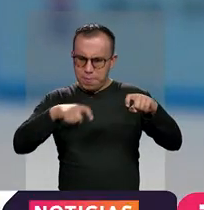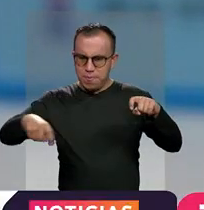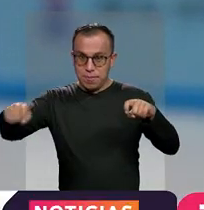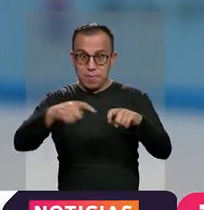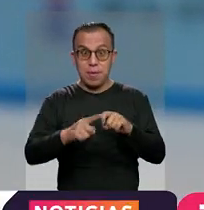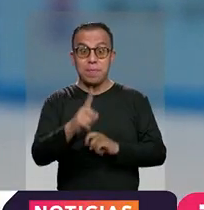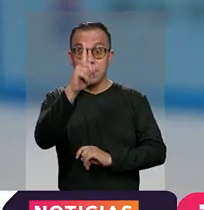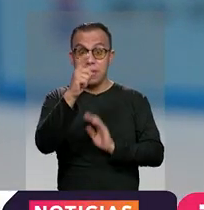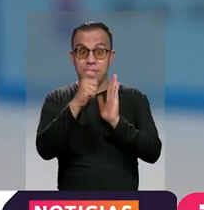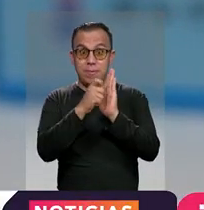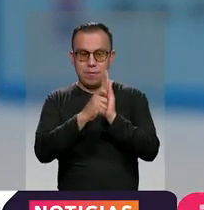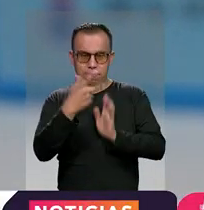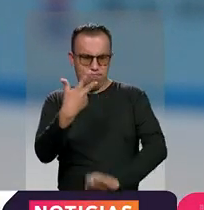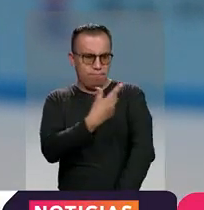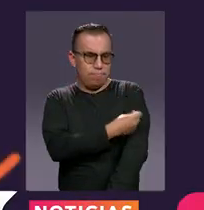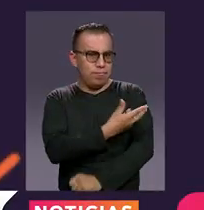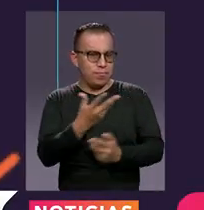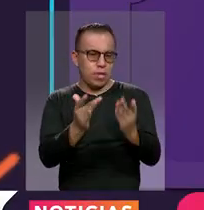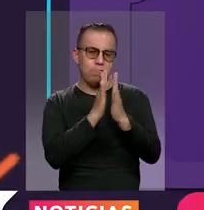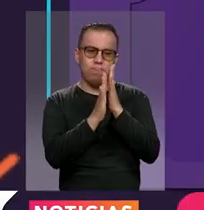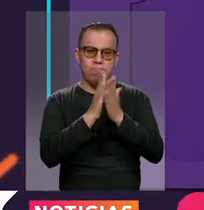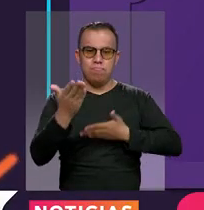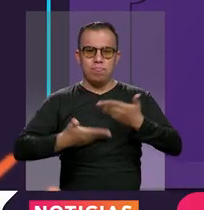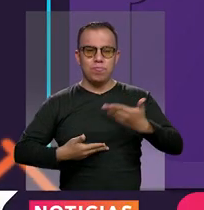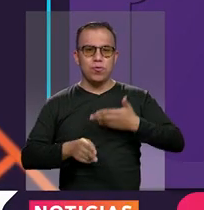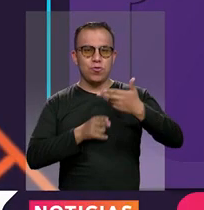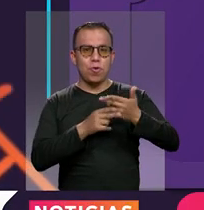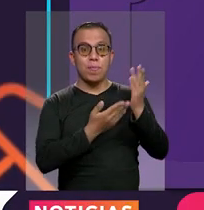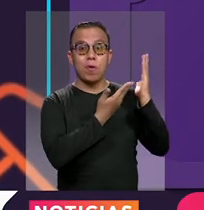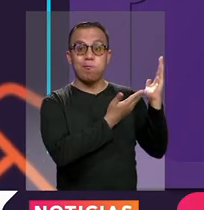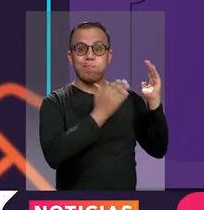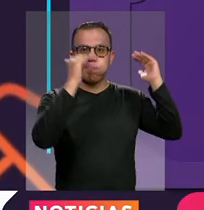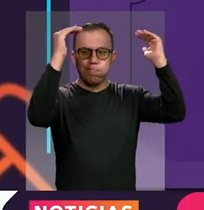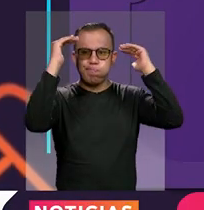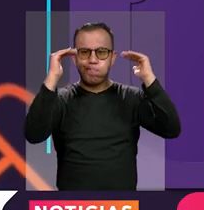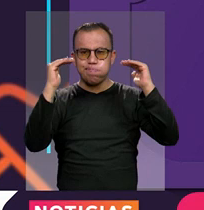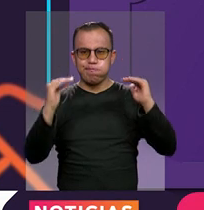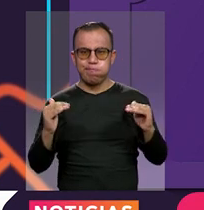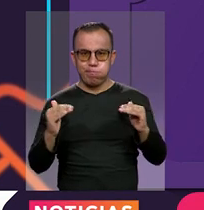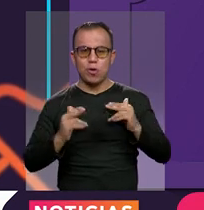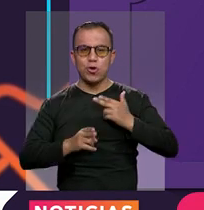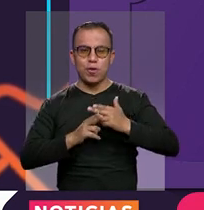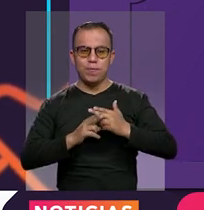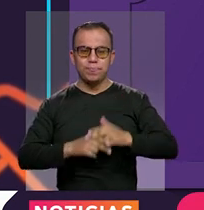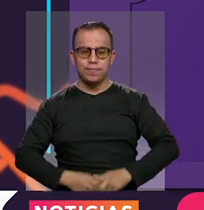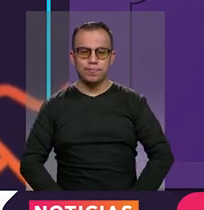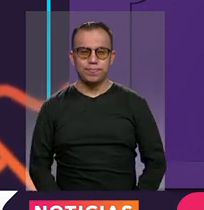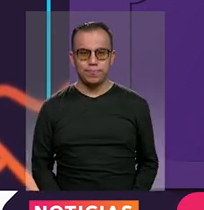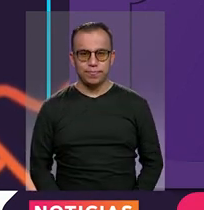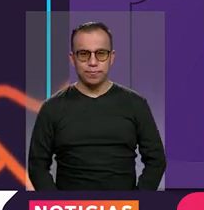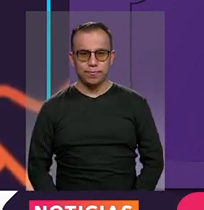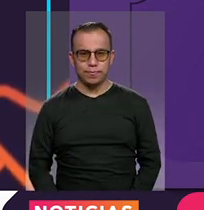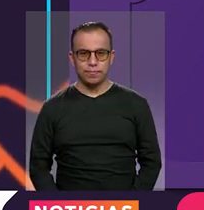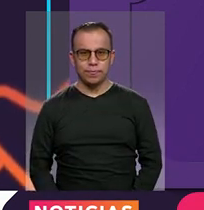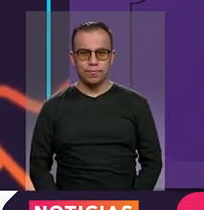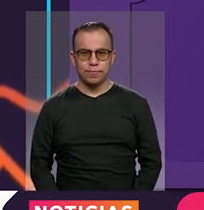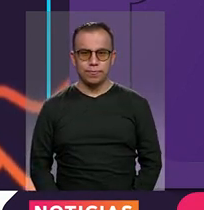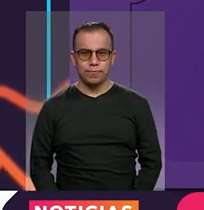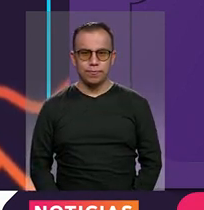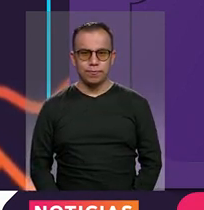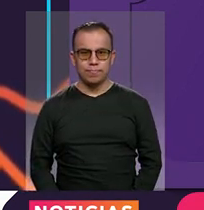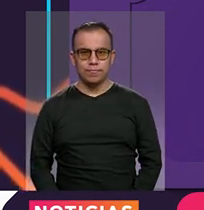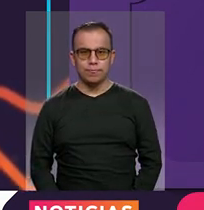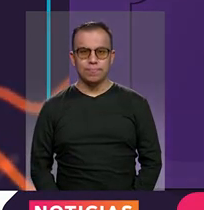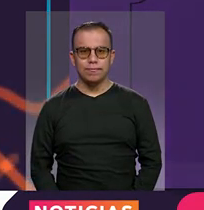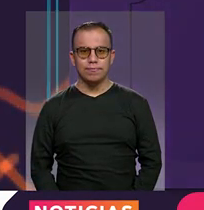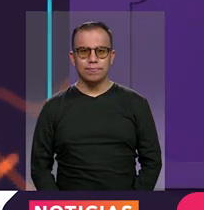de primeras dosis de Moderna son los centros comerciales Mall Plaza, Dorado Plaza, Boulevard Niza, Gran Estación, Plaza de las